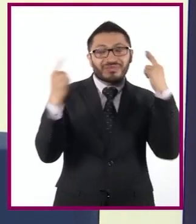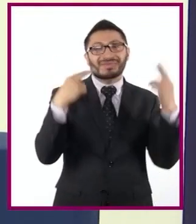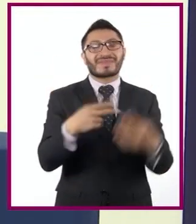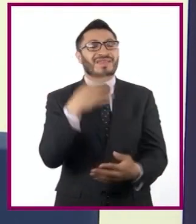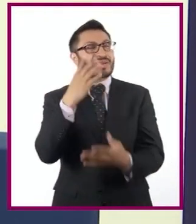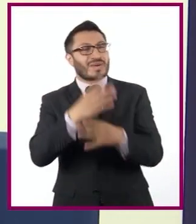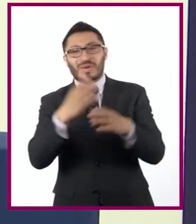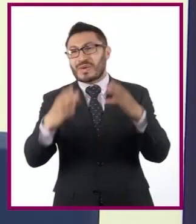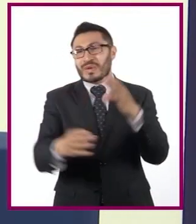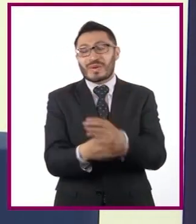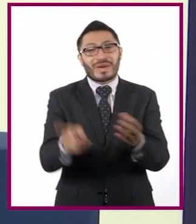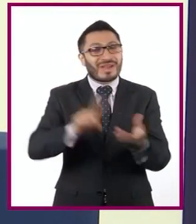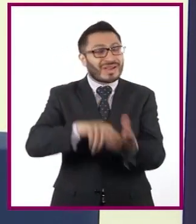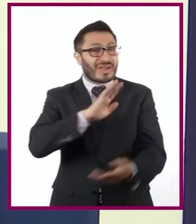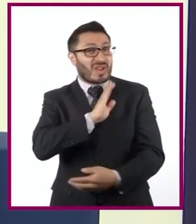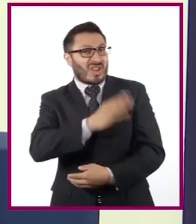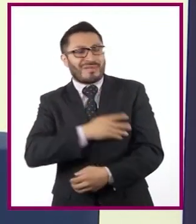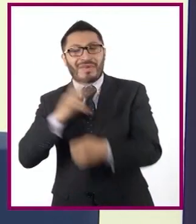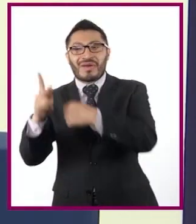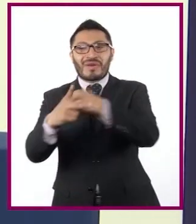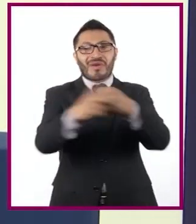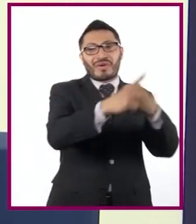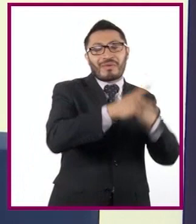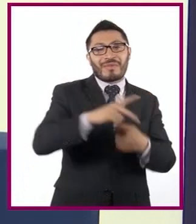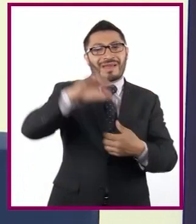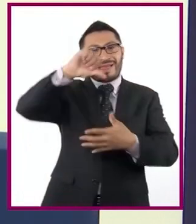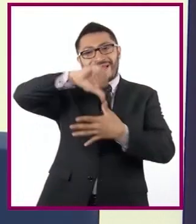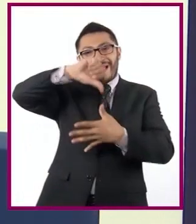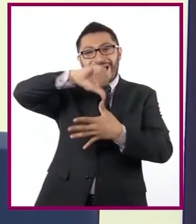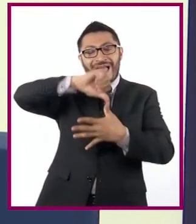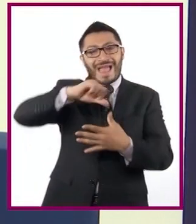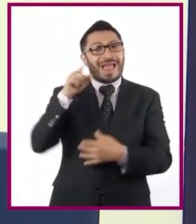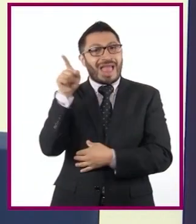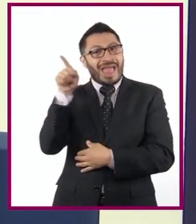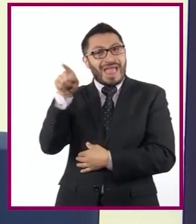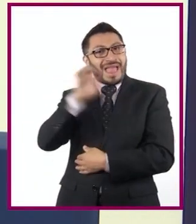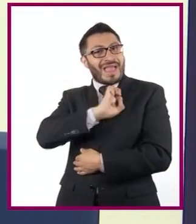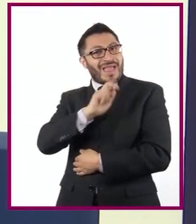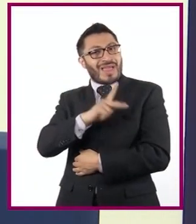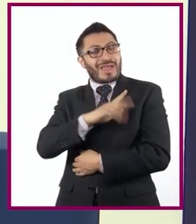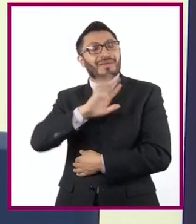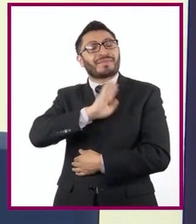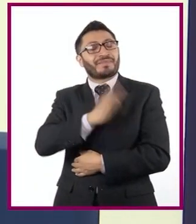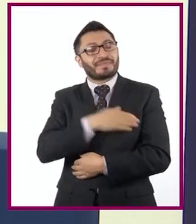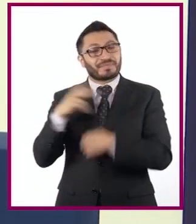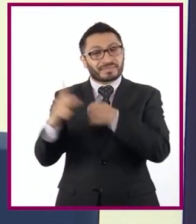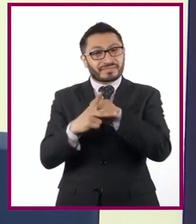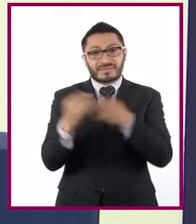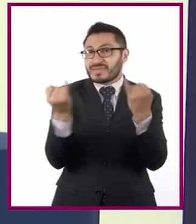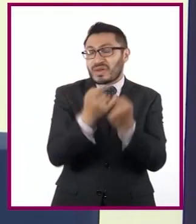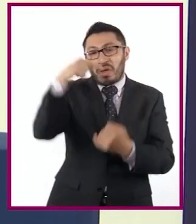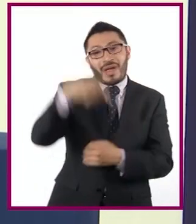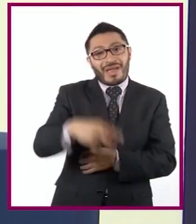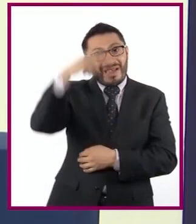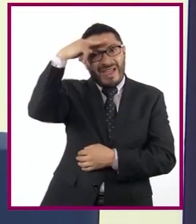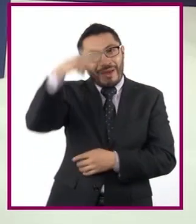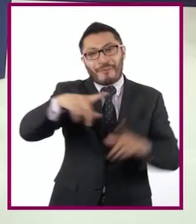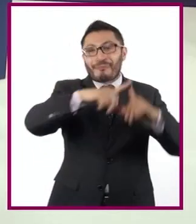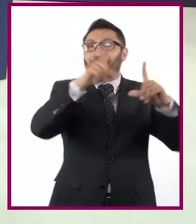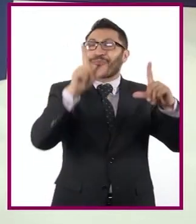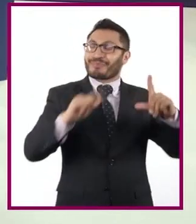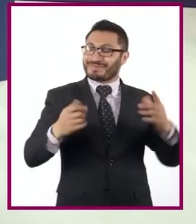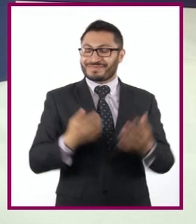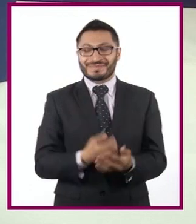en español en los países de Latinoamérica y España. Y claro, en nuestro país, México.